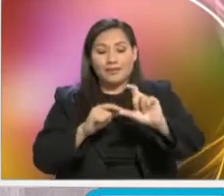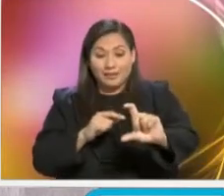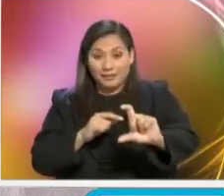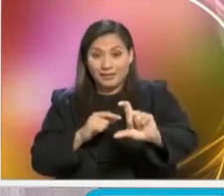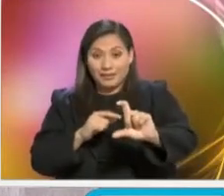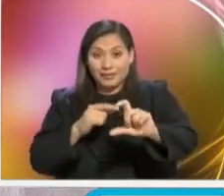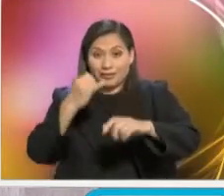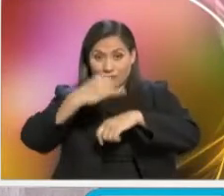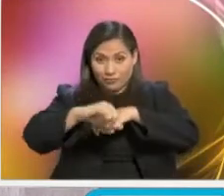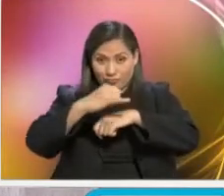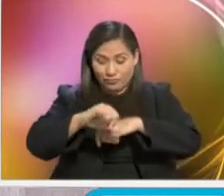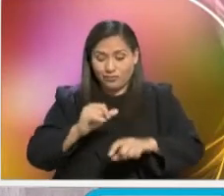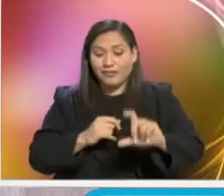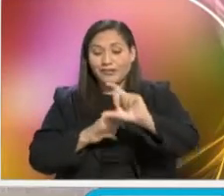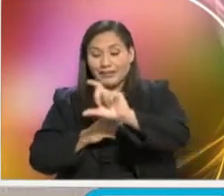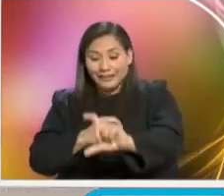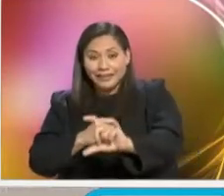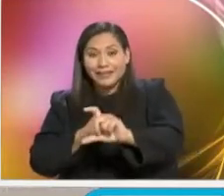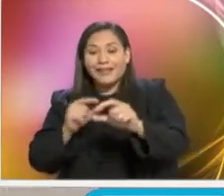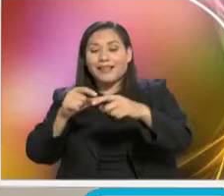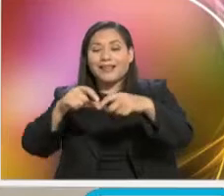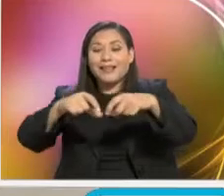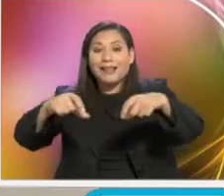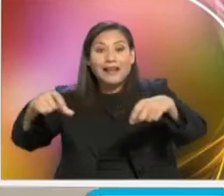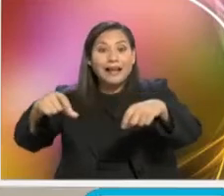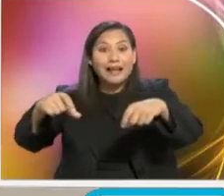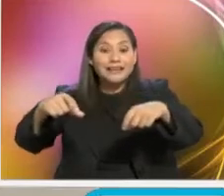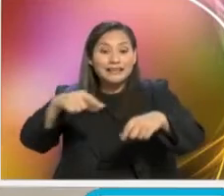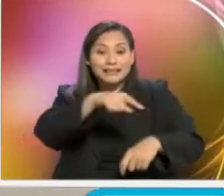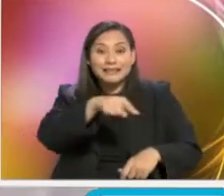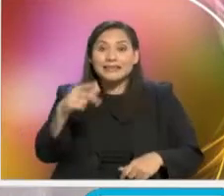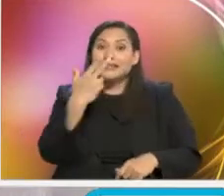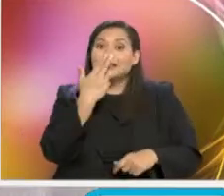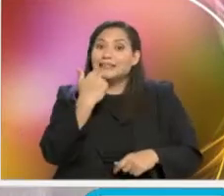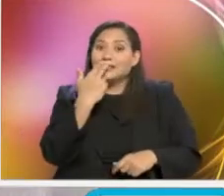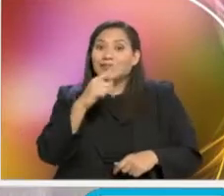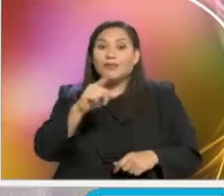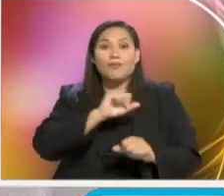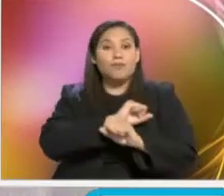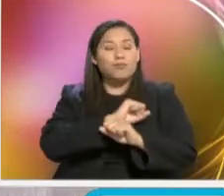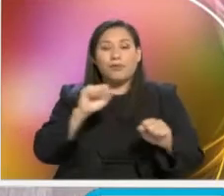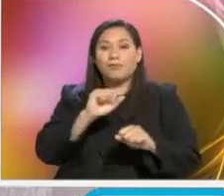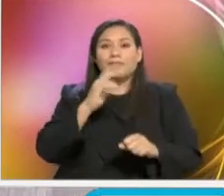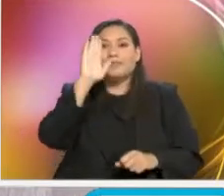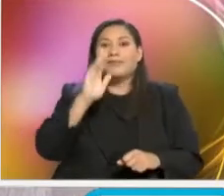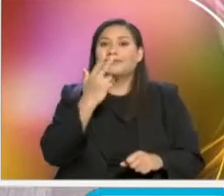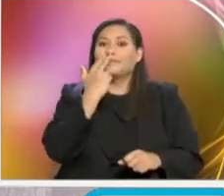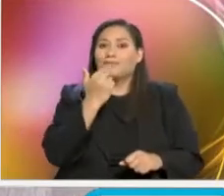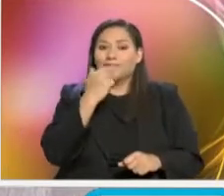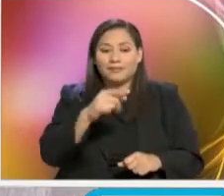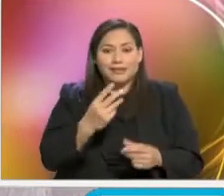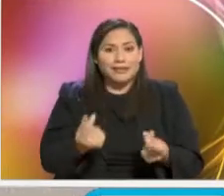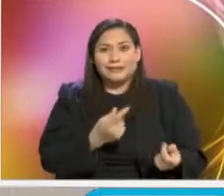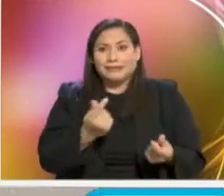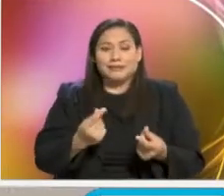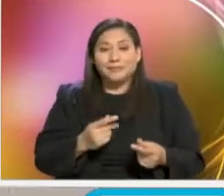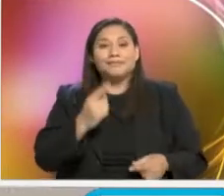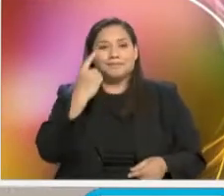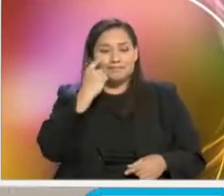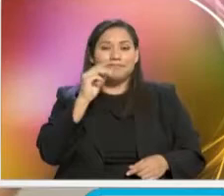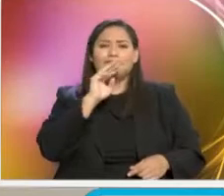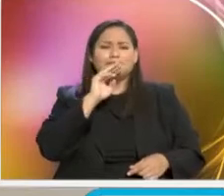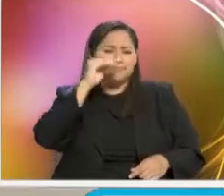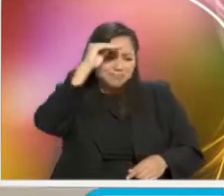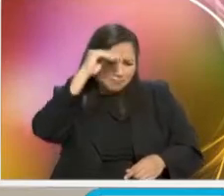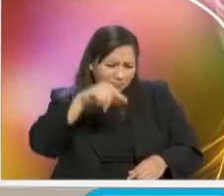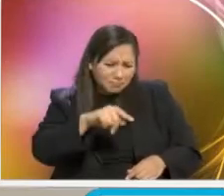aparte le mandas una barrita. Imagínate, una bomba de azúcar para el niño. Sí, pero fíjate que las mamás lo ven